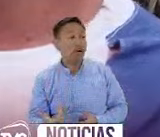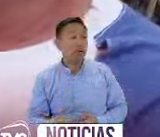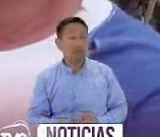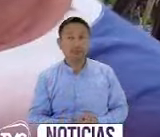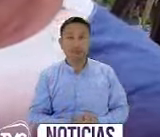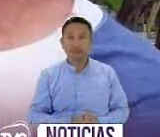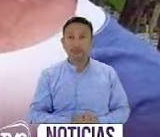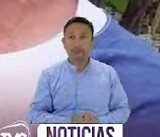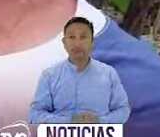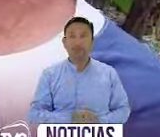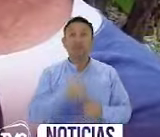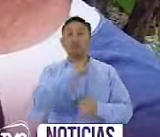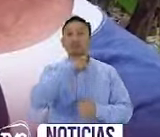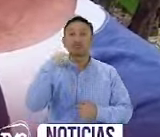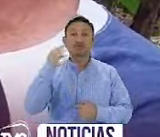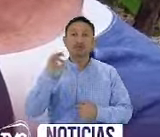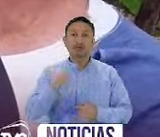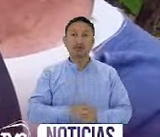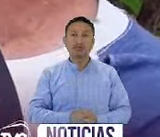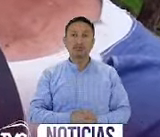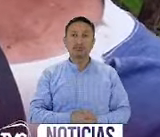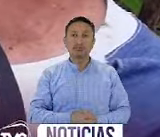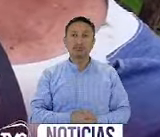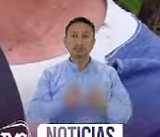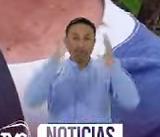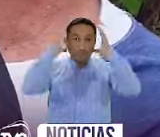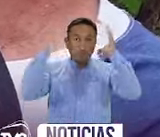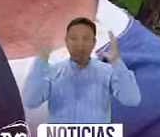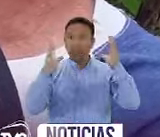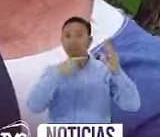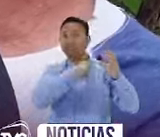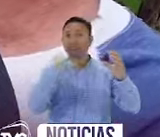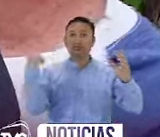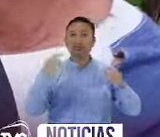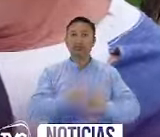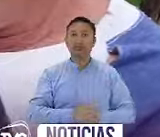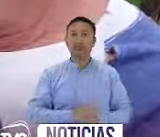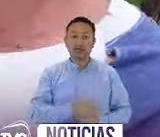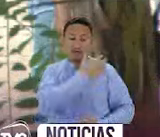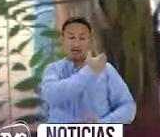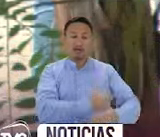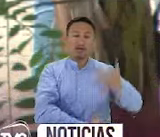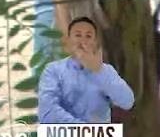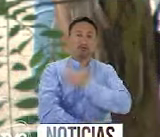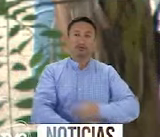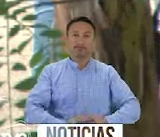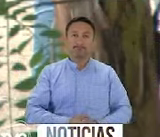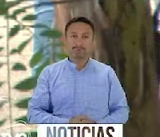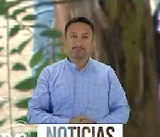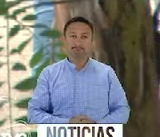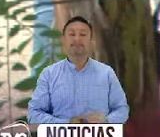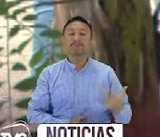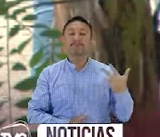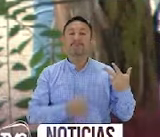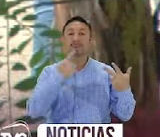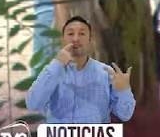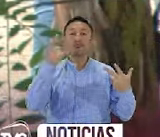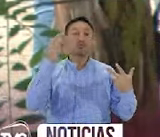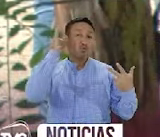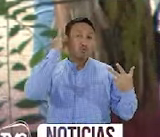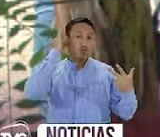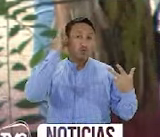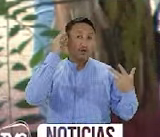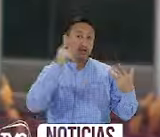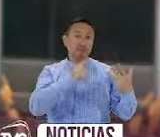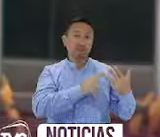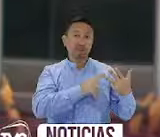Sí tienen ropa por ahí, sin cabeza, y por ahí están cortados los brazos, así. Se trata de tres hombres y una mujer cuyos victimarios los